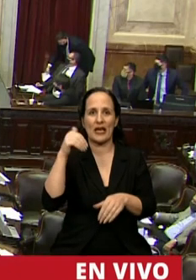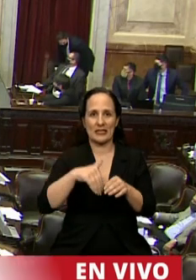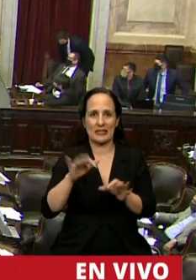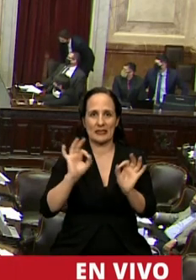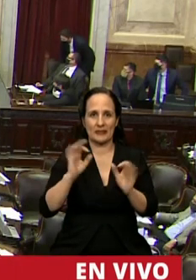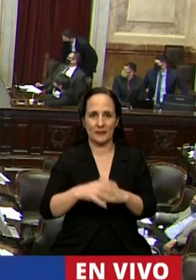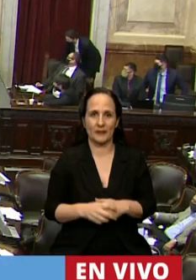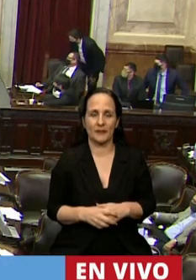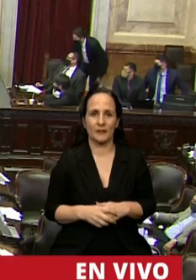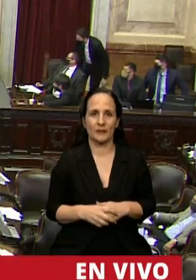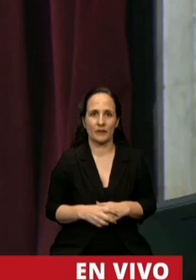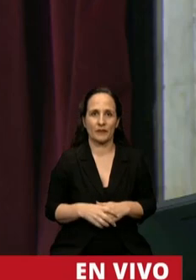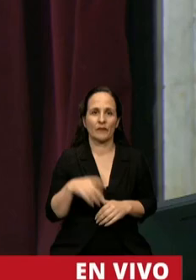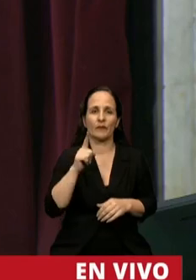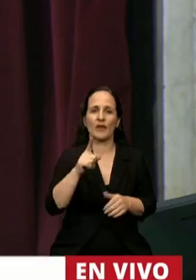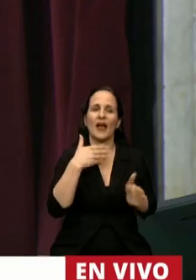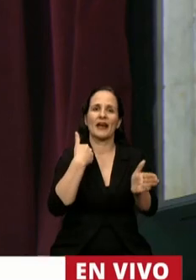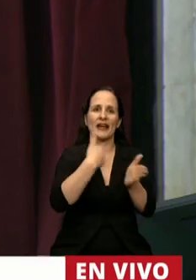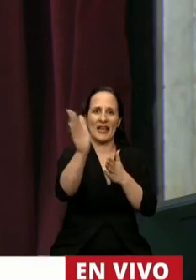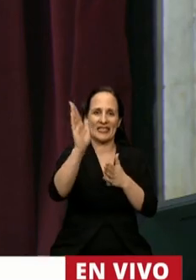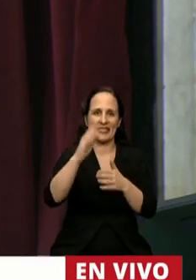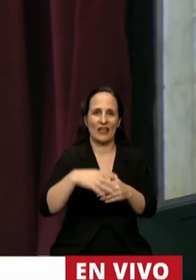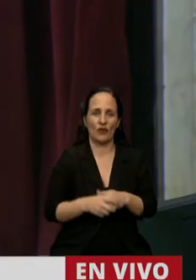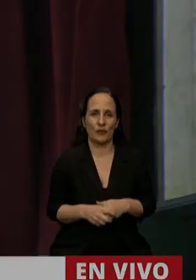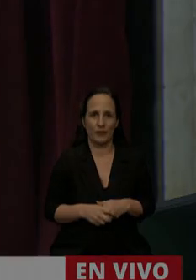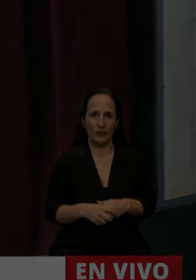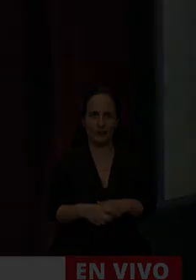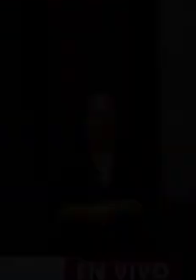abstenciones. Resulta rechazado. Para...